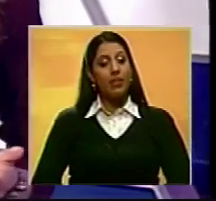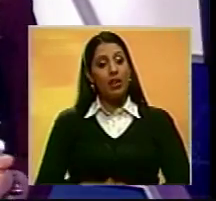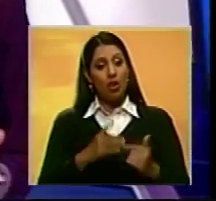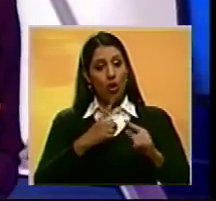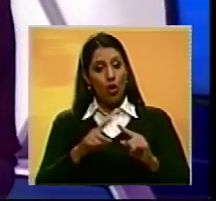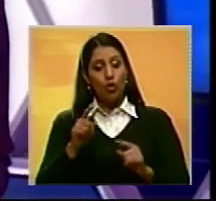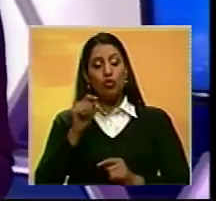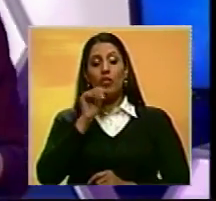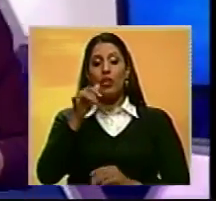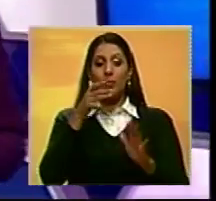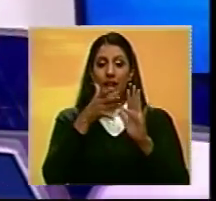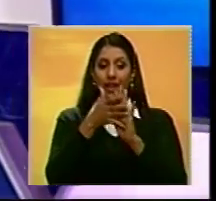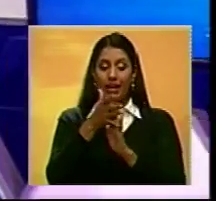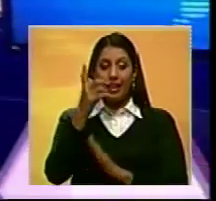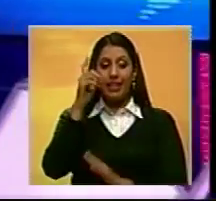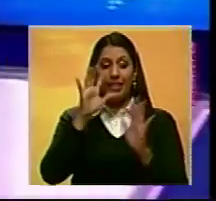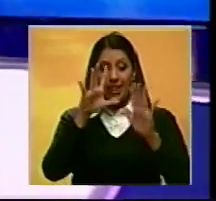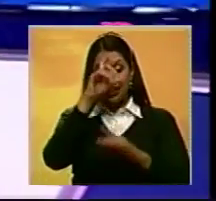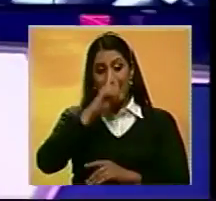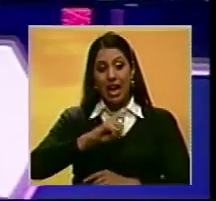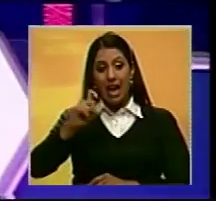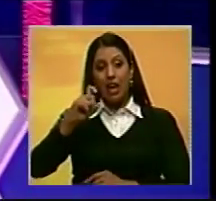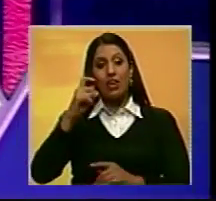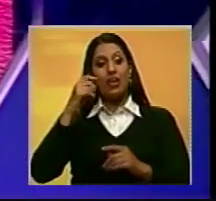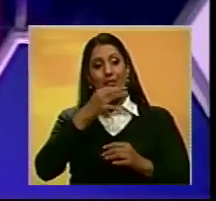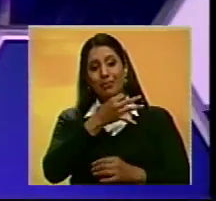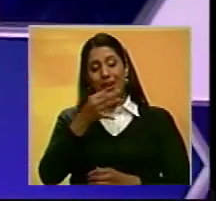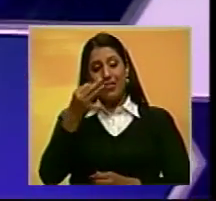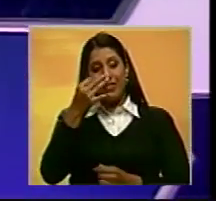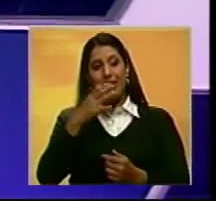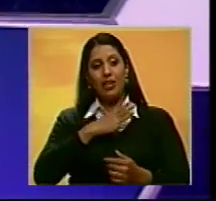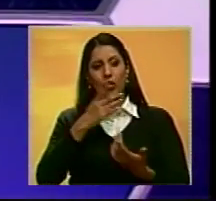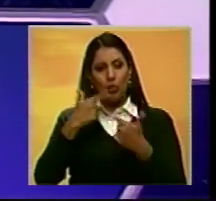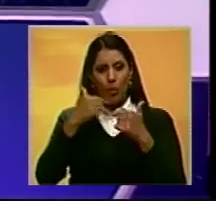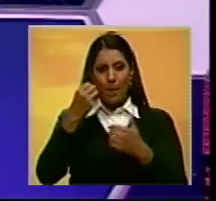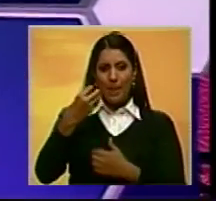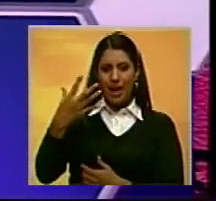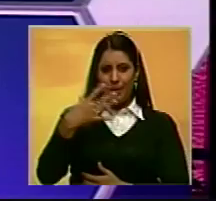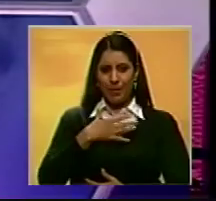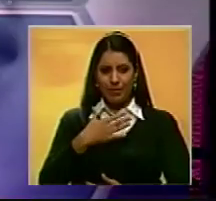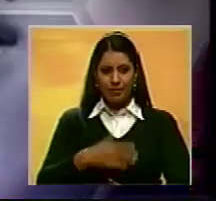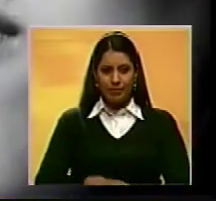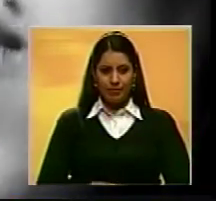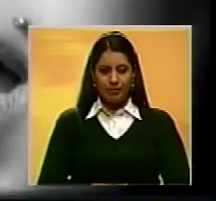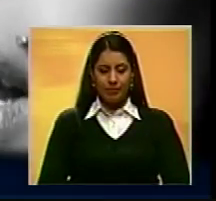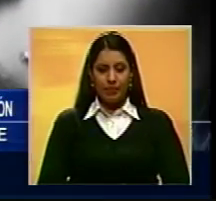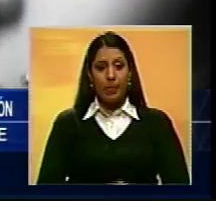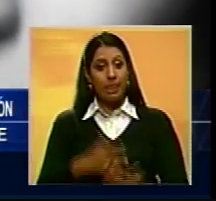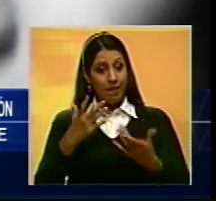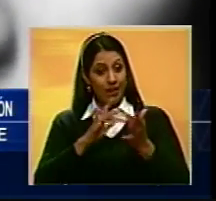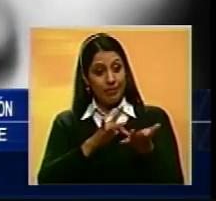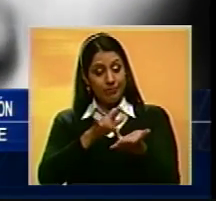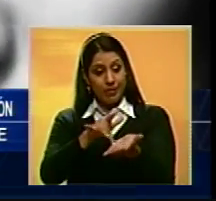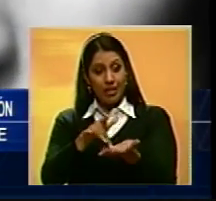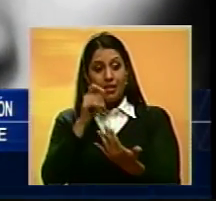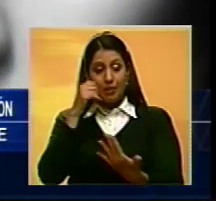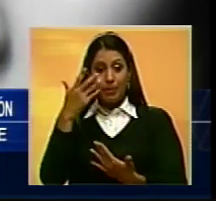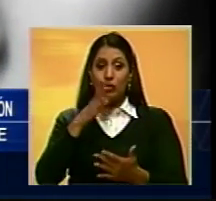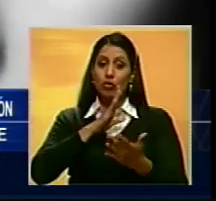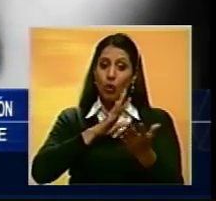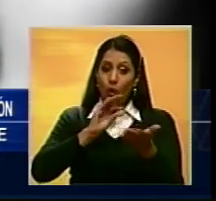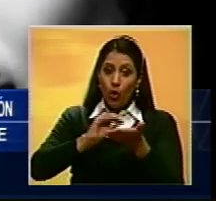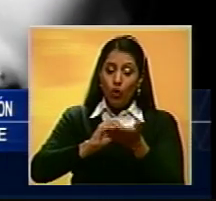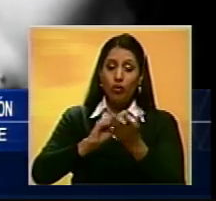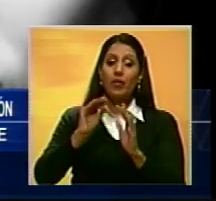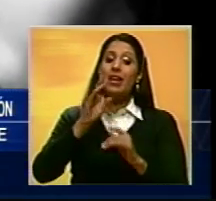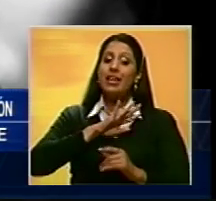Seguimos con Amy Winehouse y los 10 años que cumple su exitoso álbum Back to Black. Este disco de la fallecida británica